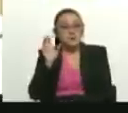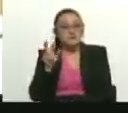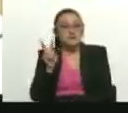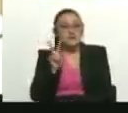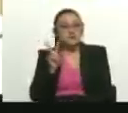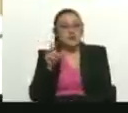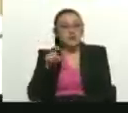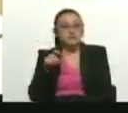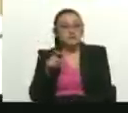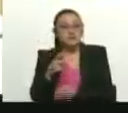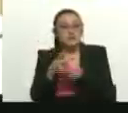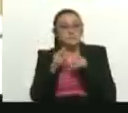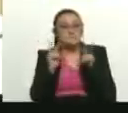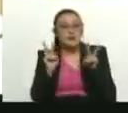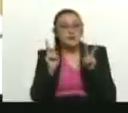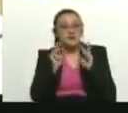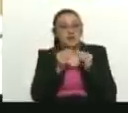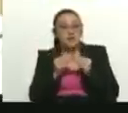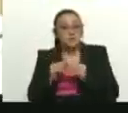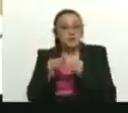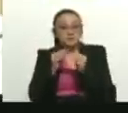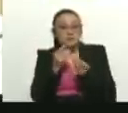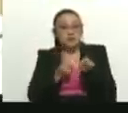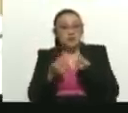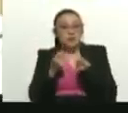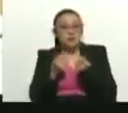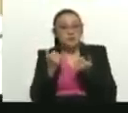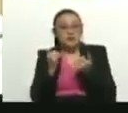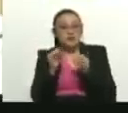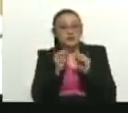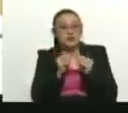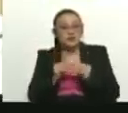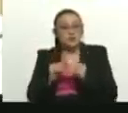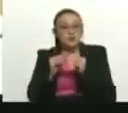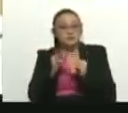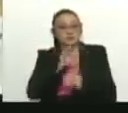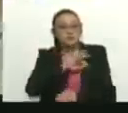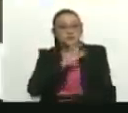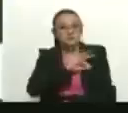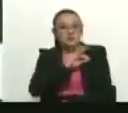Venezuela necesita paz, recuperación económica y recuperación social.